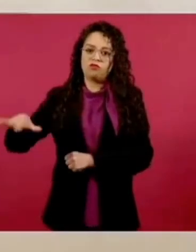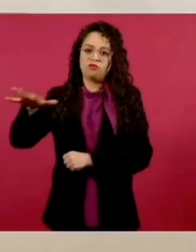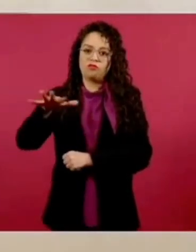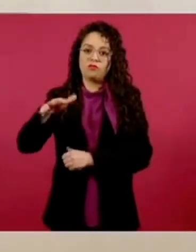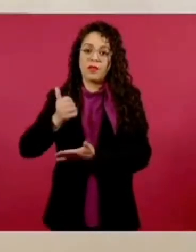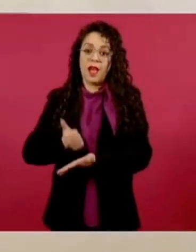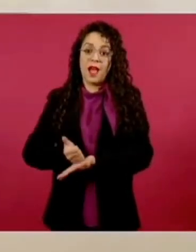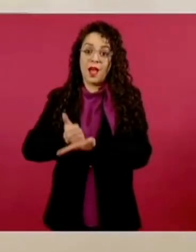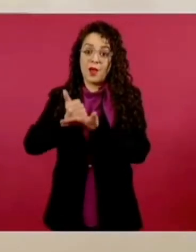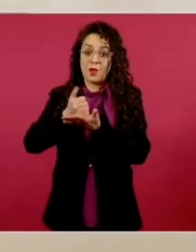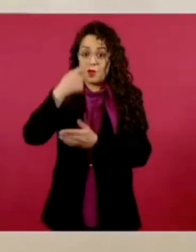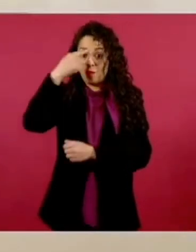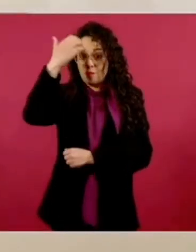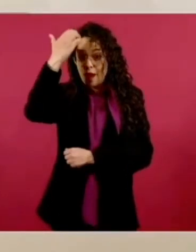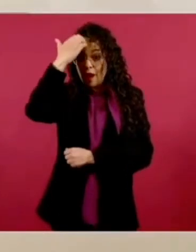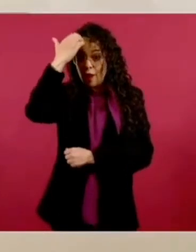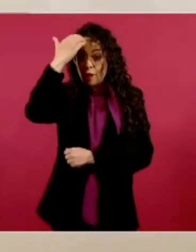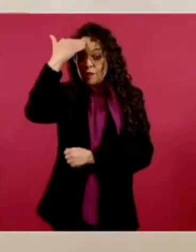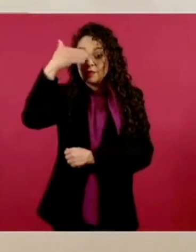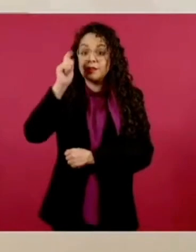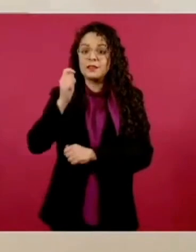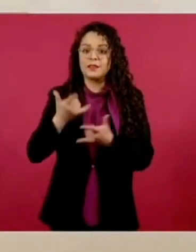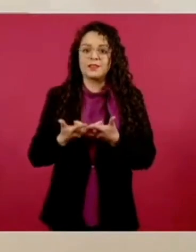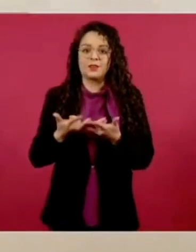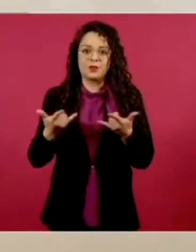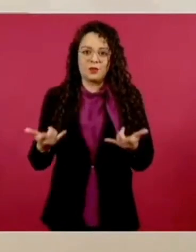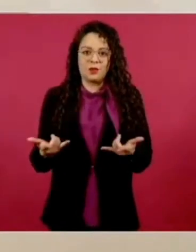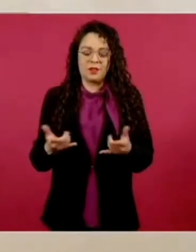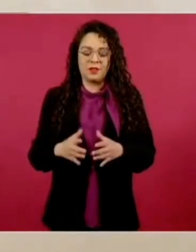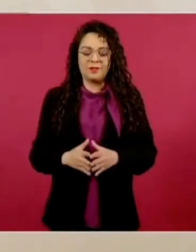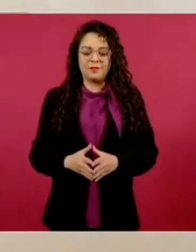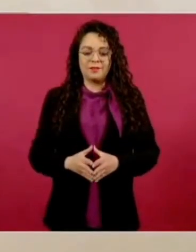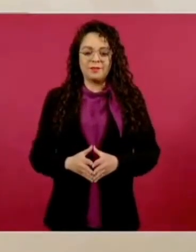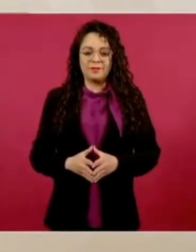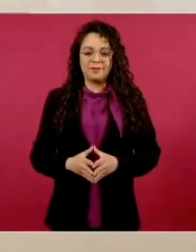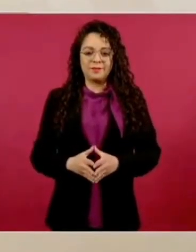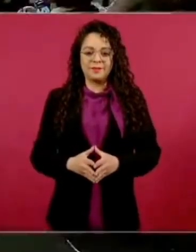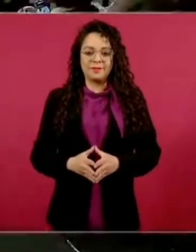les ayuda bastante. Bueno, vamos.